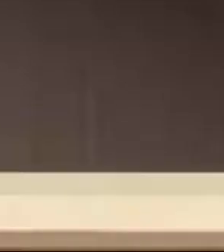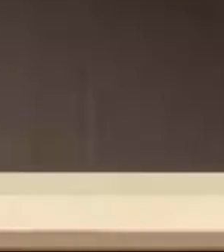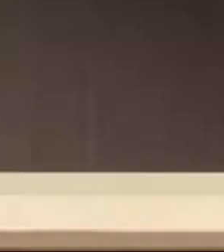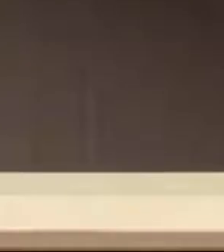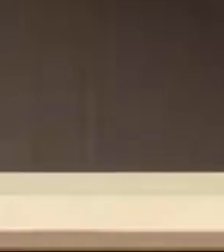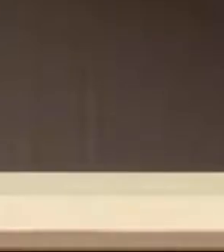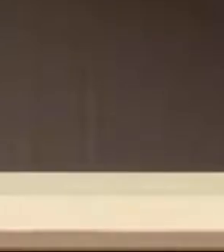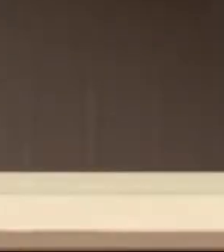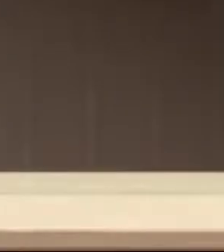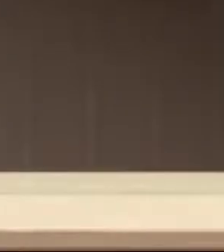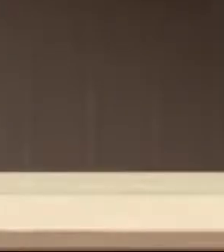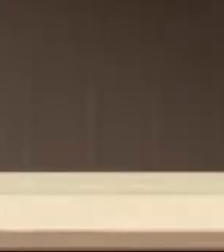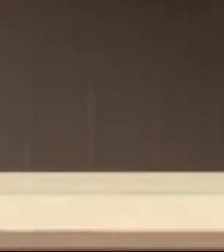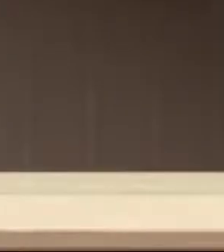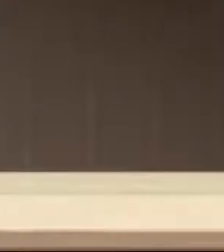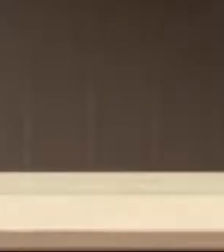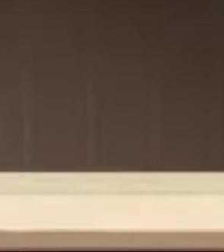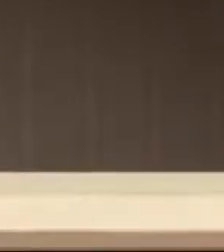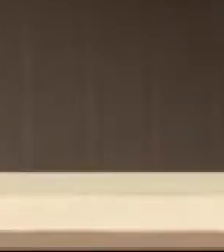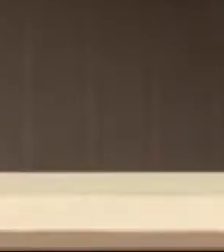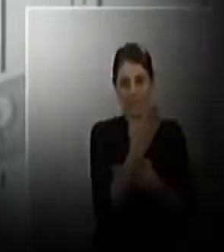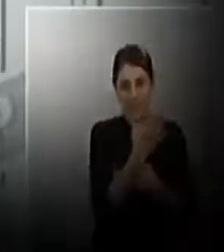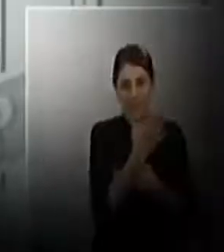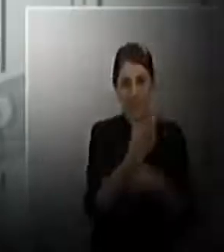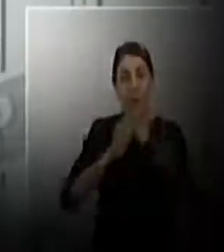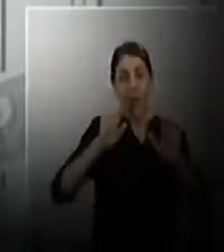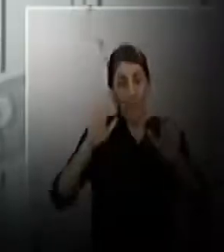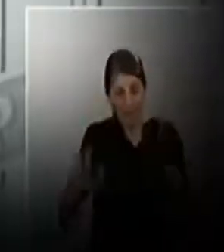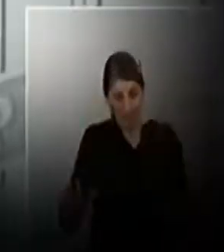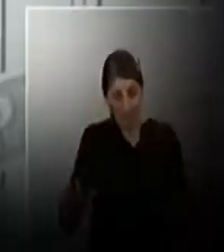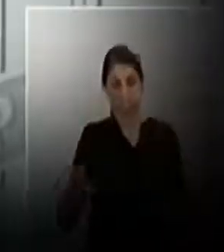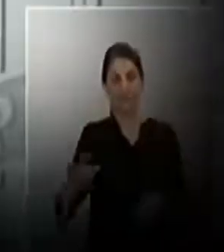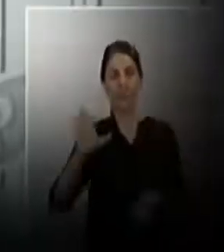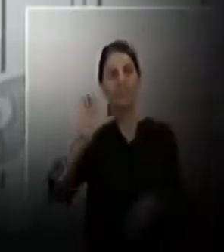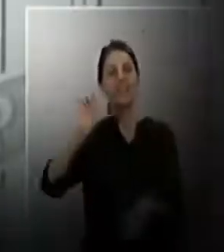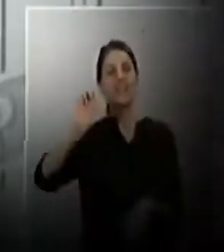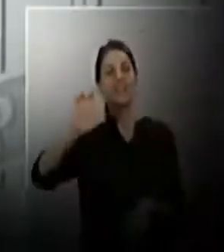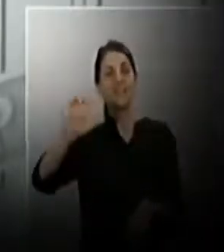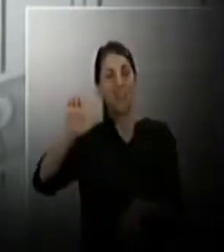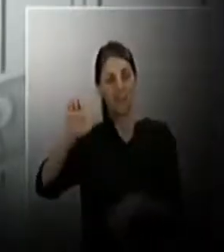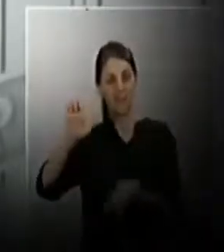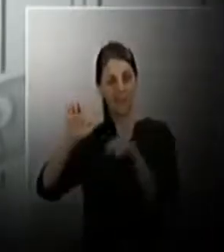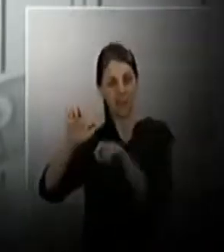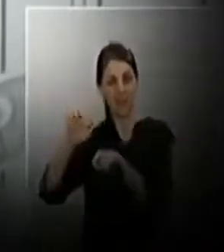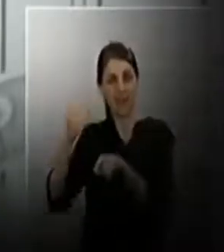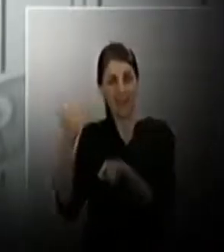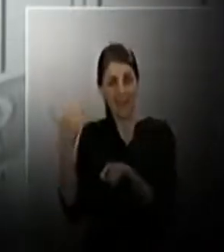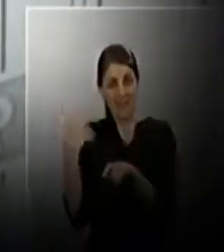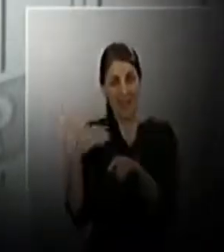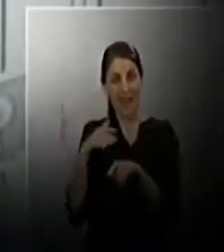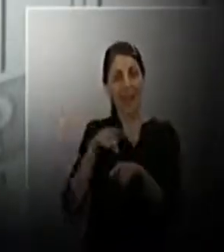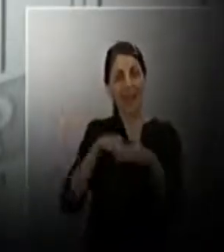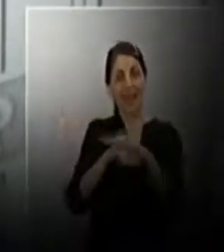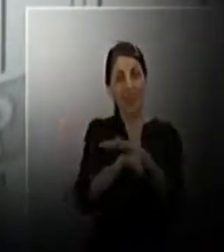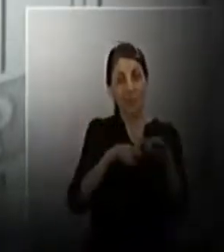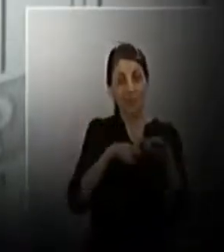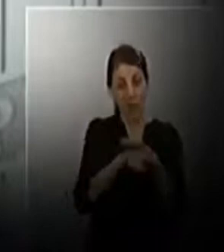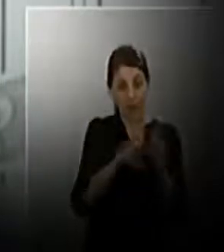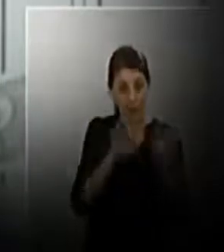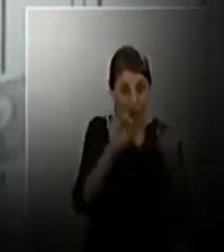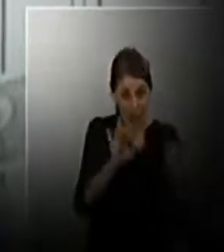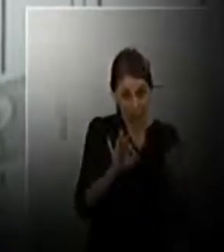que es que de esos ERTE que tenemos administrativamente gestionados, tenemos 620.000